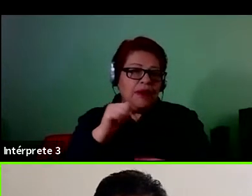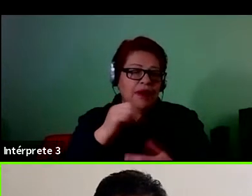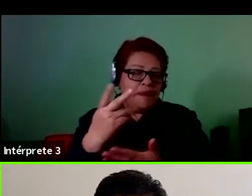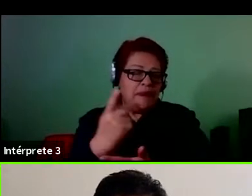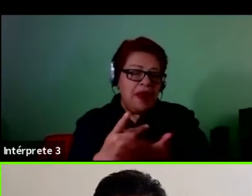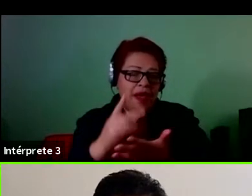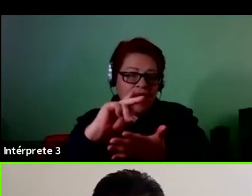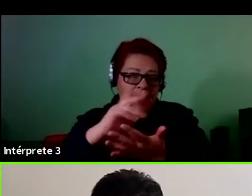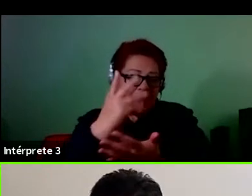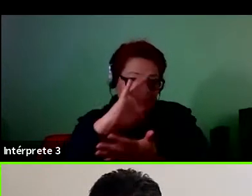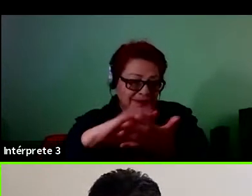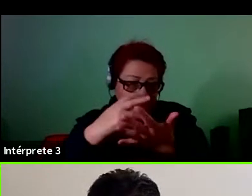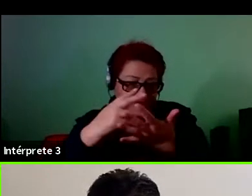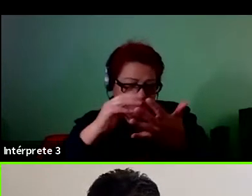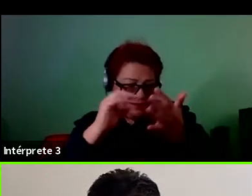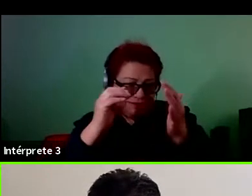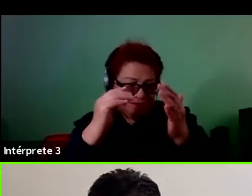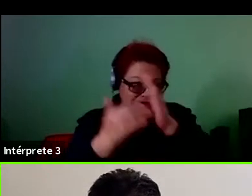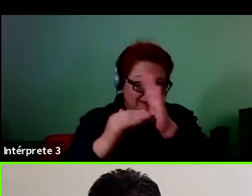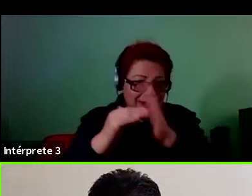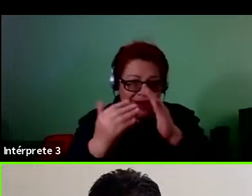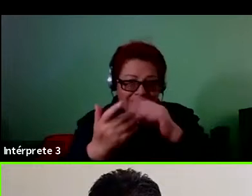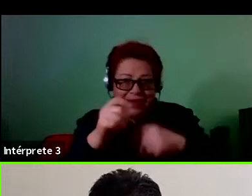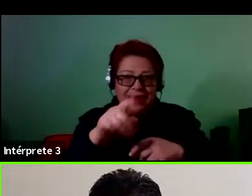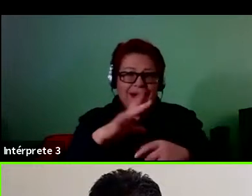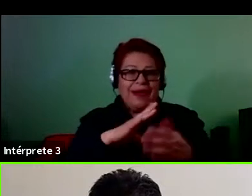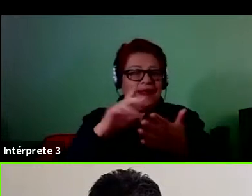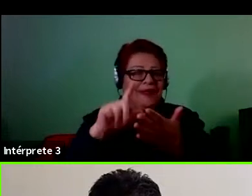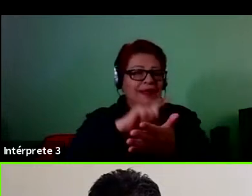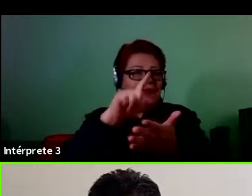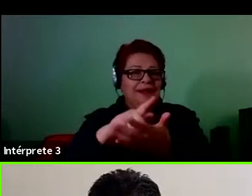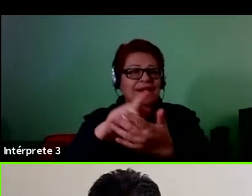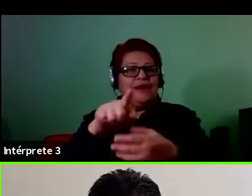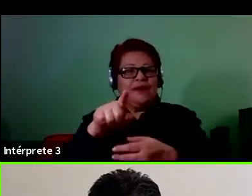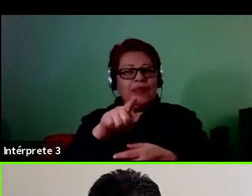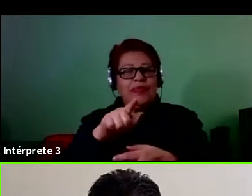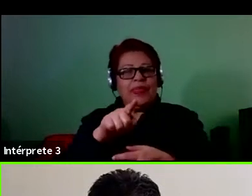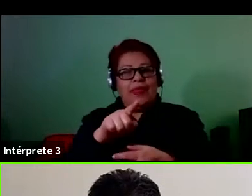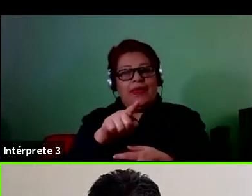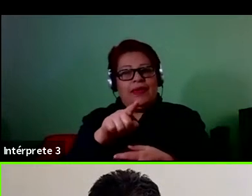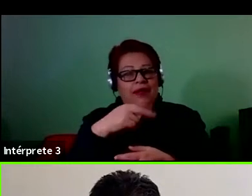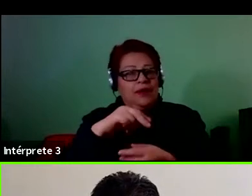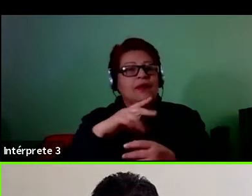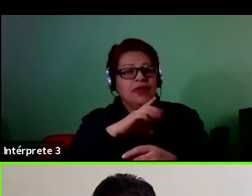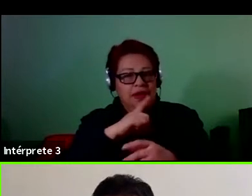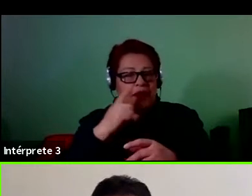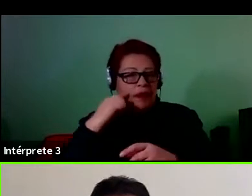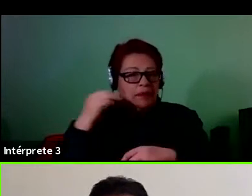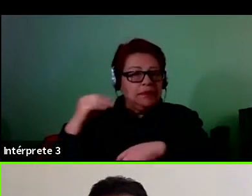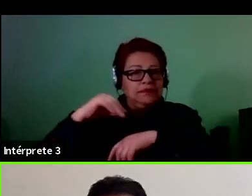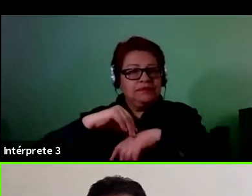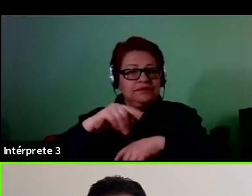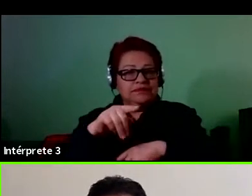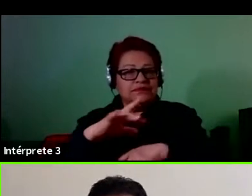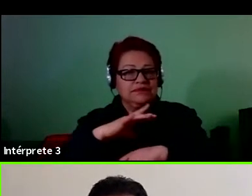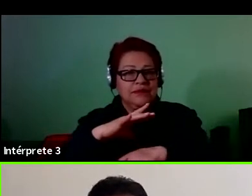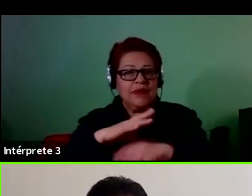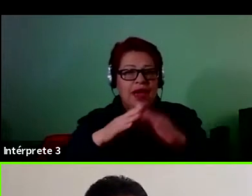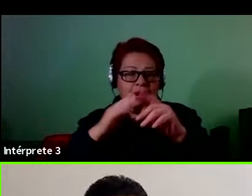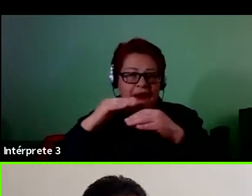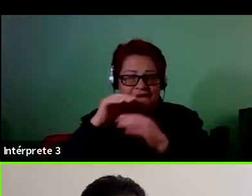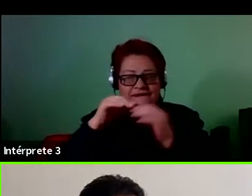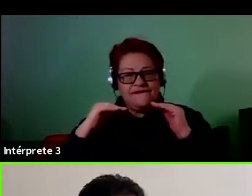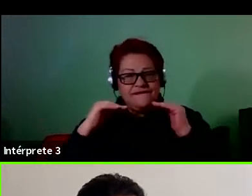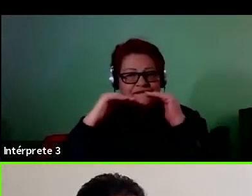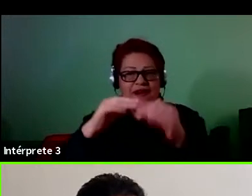que debe quedar normada en esta legislación, evidentemente debe de ir contemplado la perspectiva de